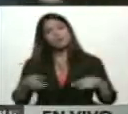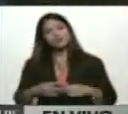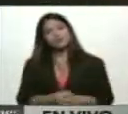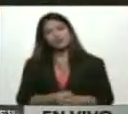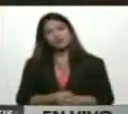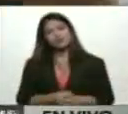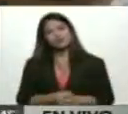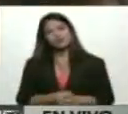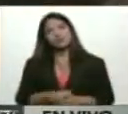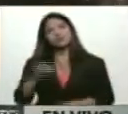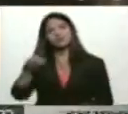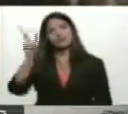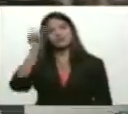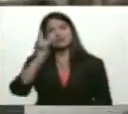la música venezolana